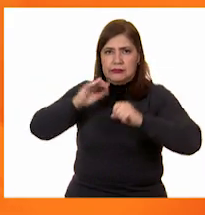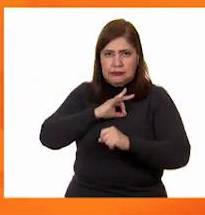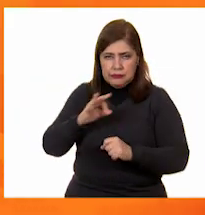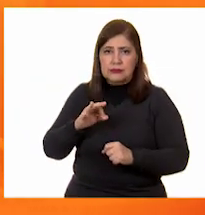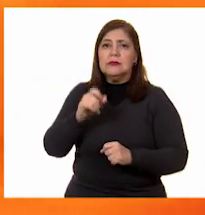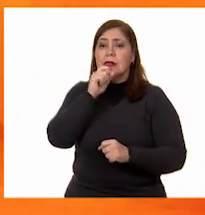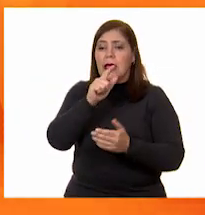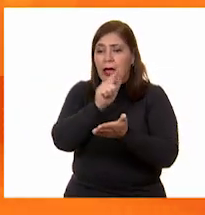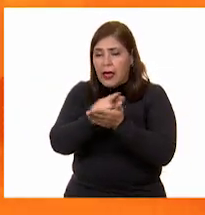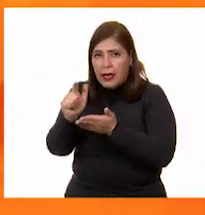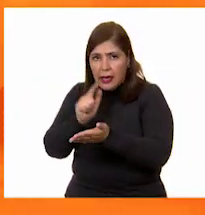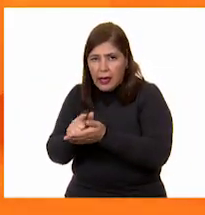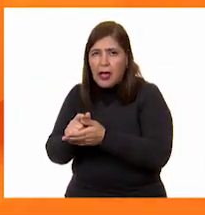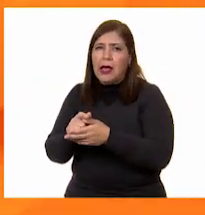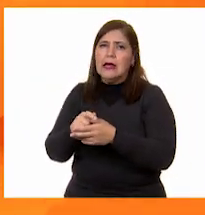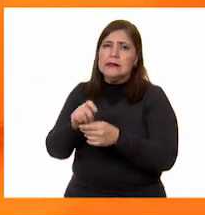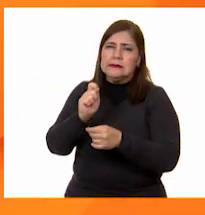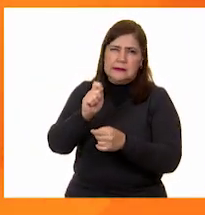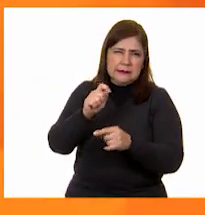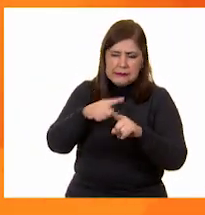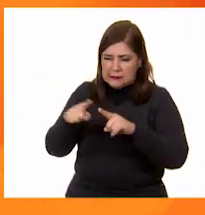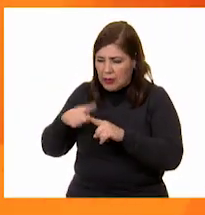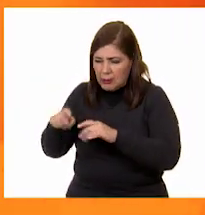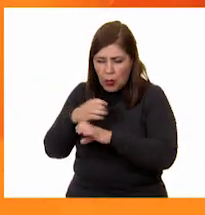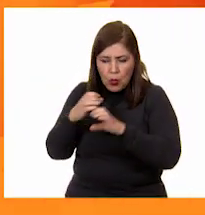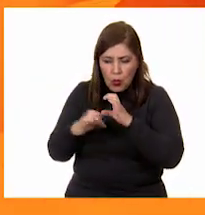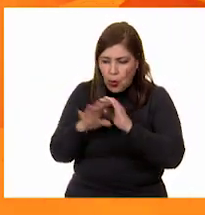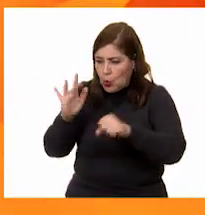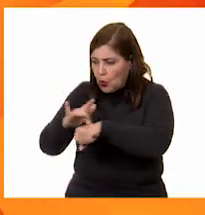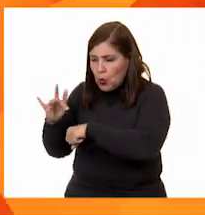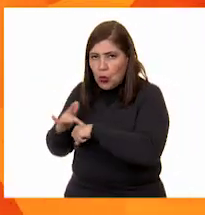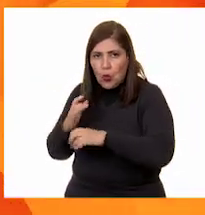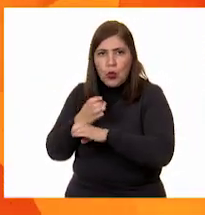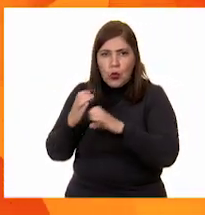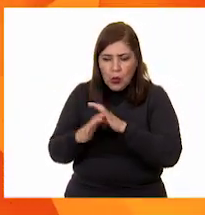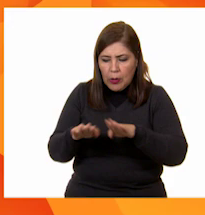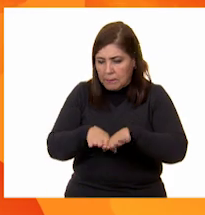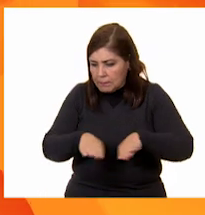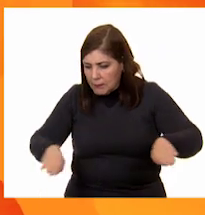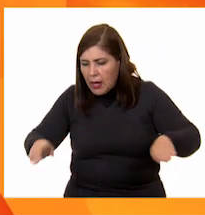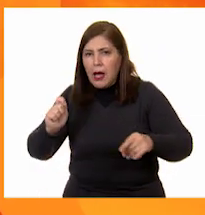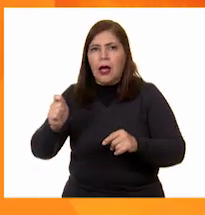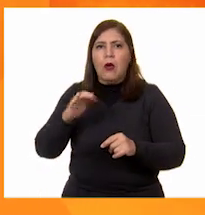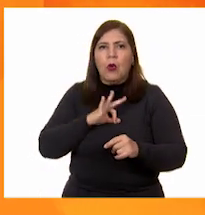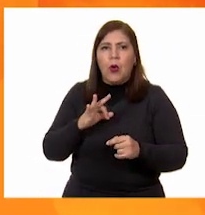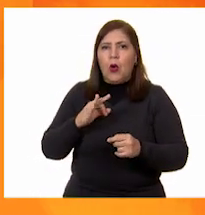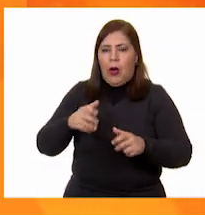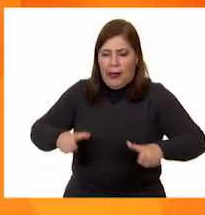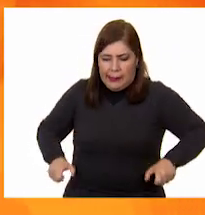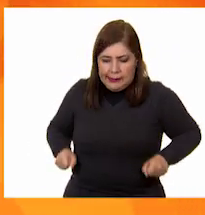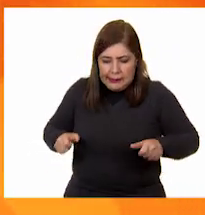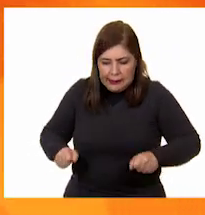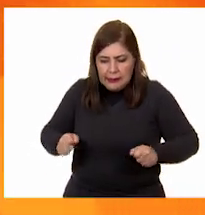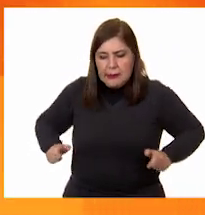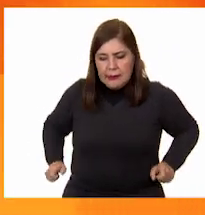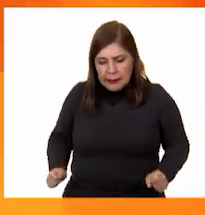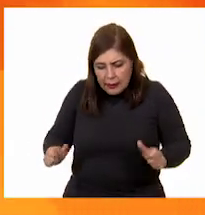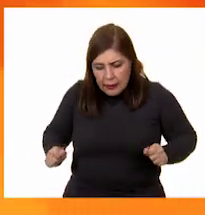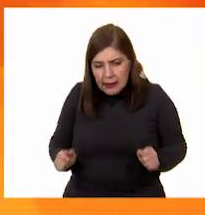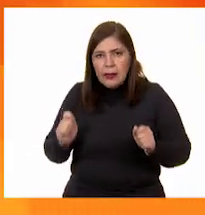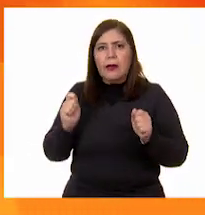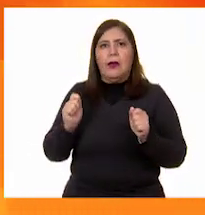y desinfectar de manera frecuente todo lo que toca, las superficies, las ayudas técnicas como silla de